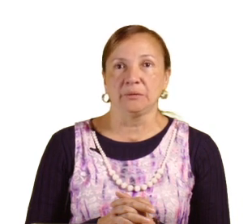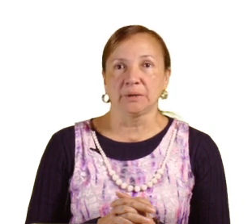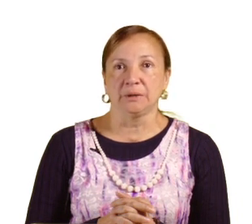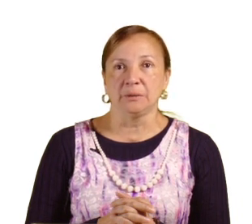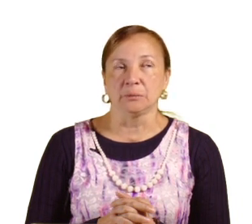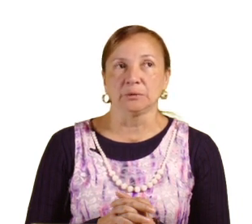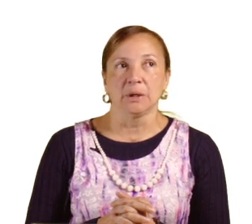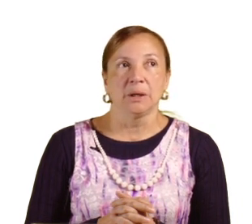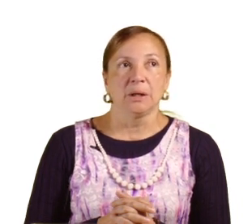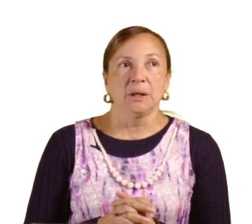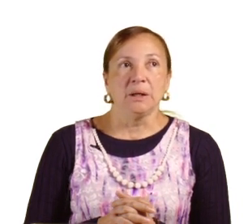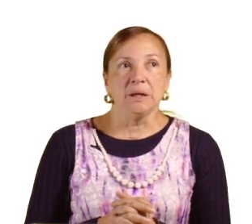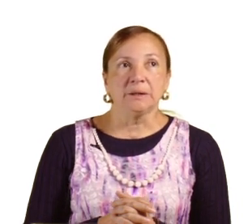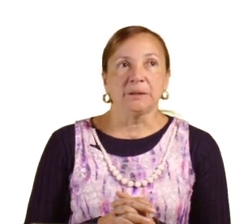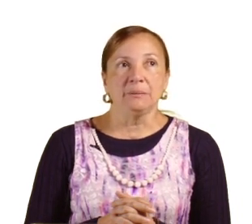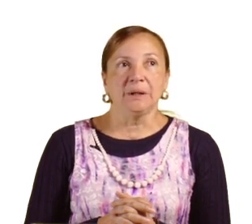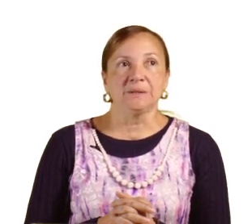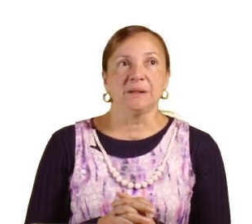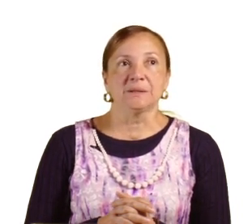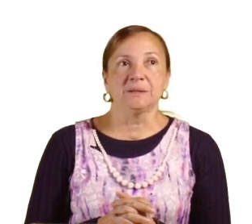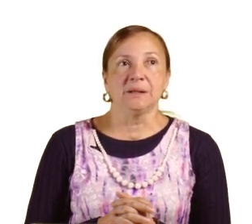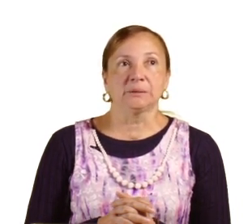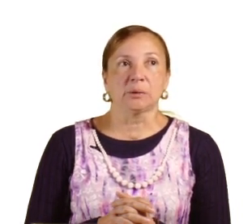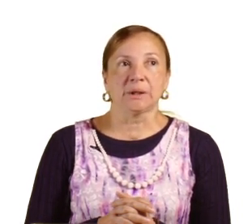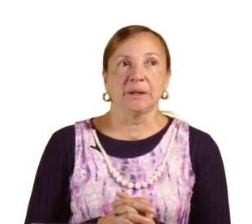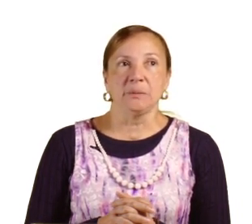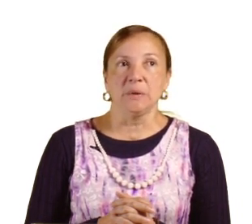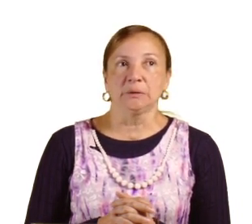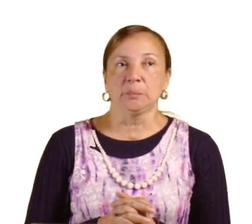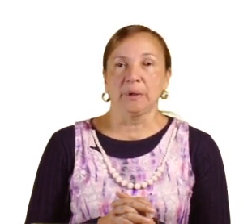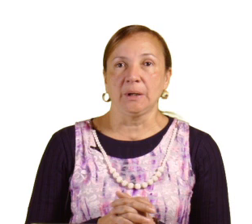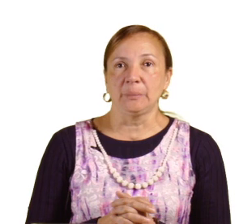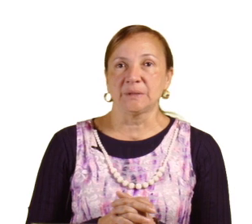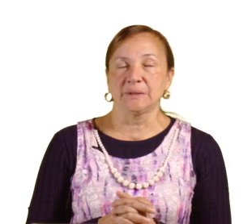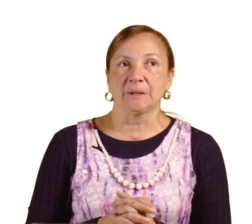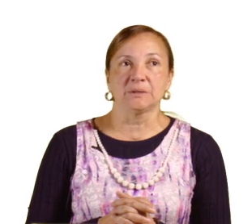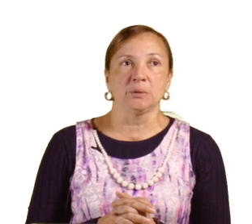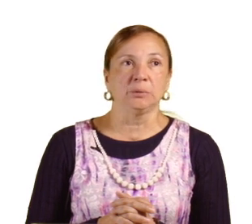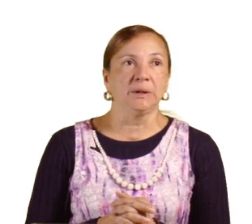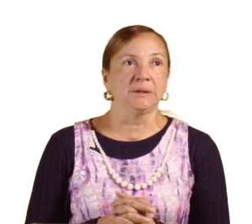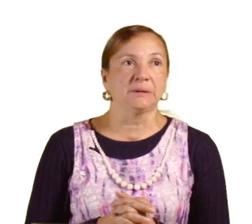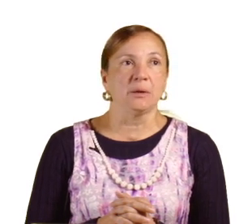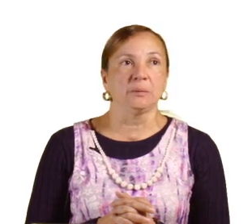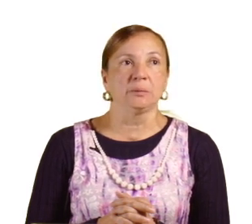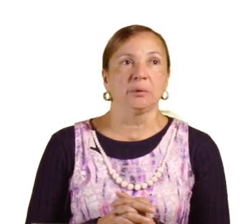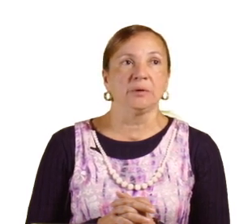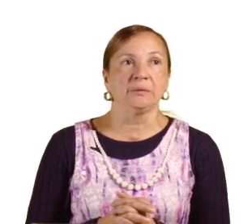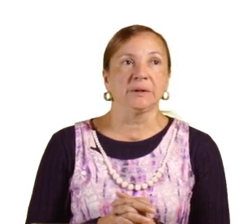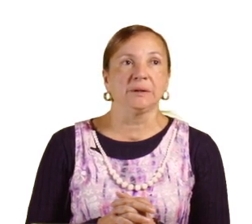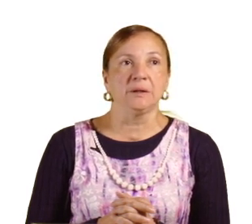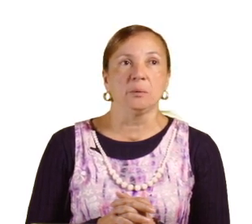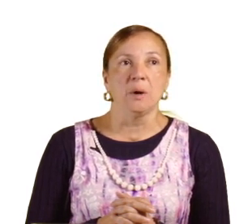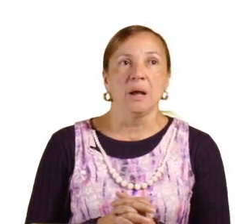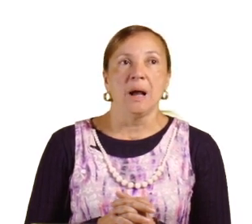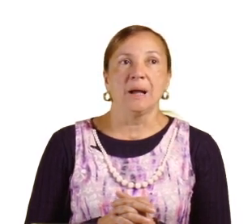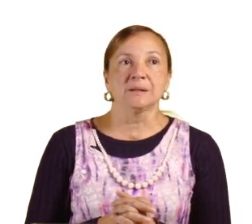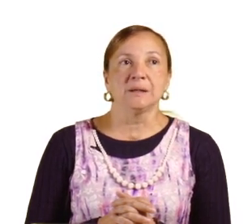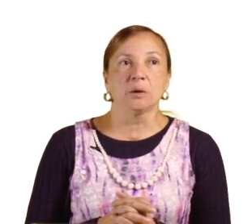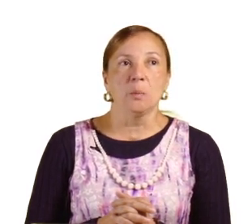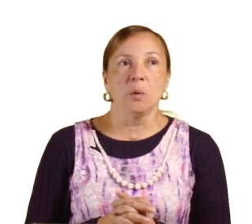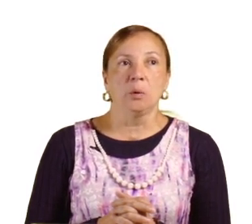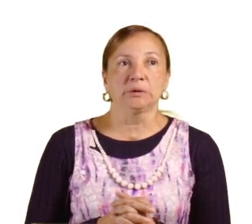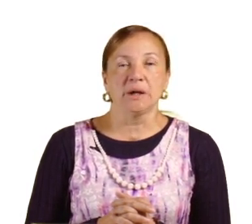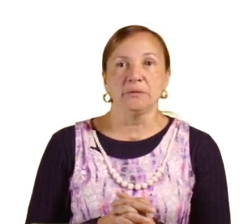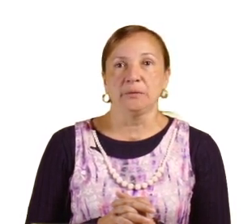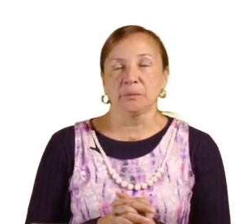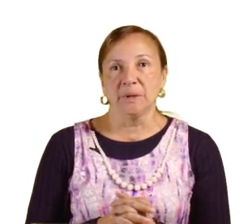de efectivos y establece ciertos requerimientos para la presentación del estado de flujo de efectivo, así